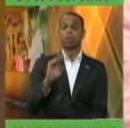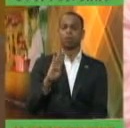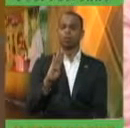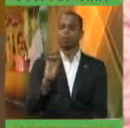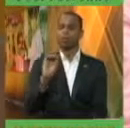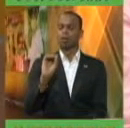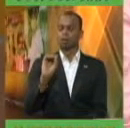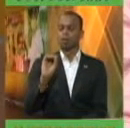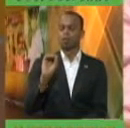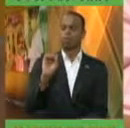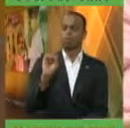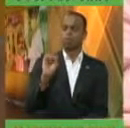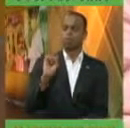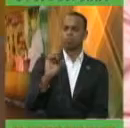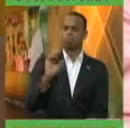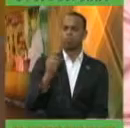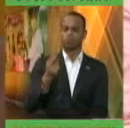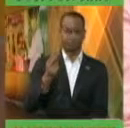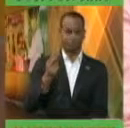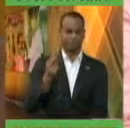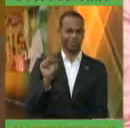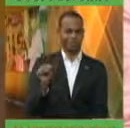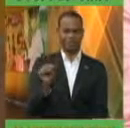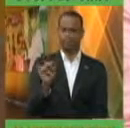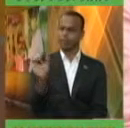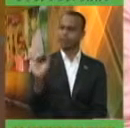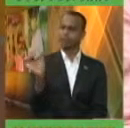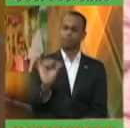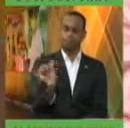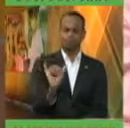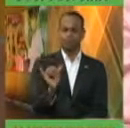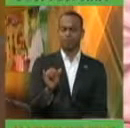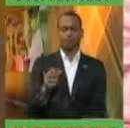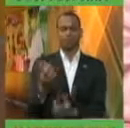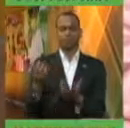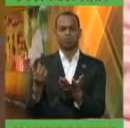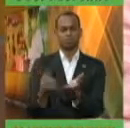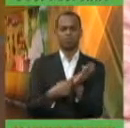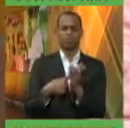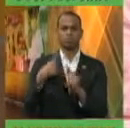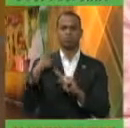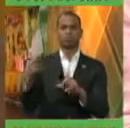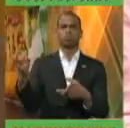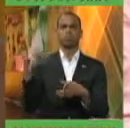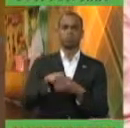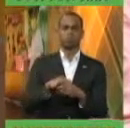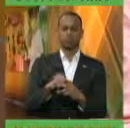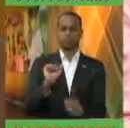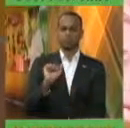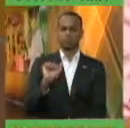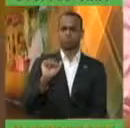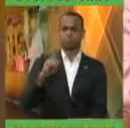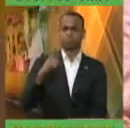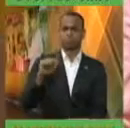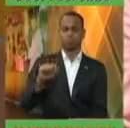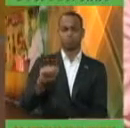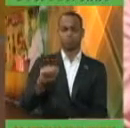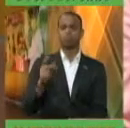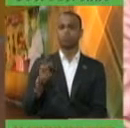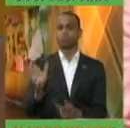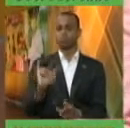también se está se hizo la sinergia para que también se contemplen los apartamentos la